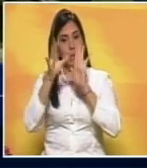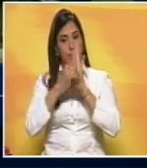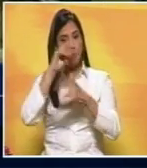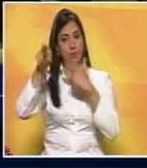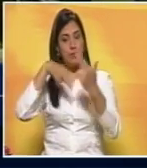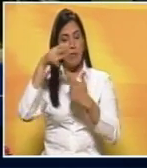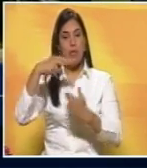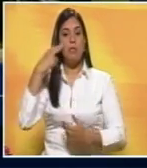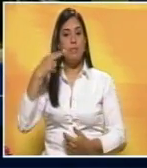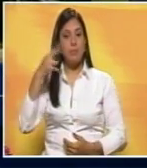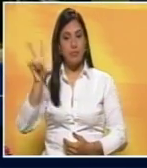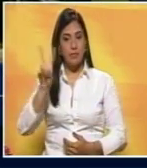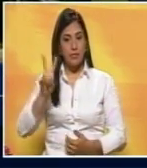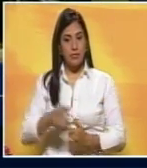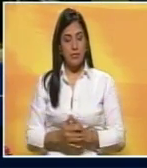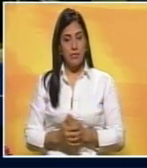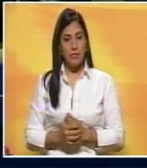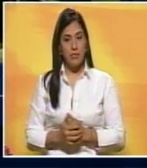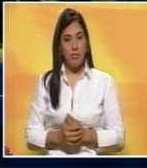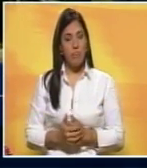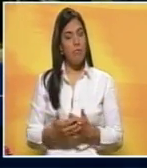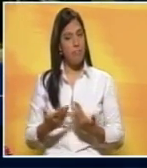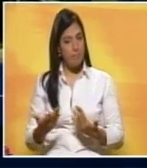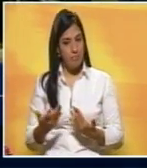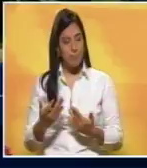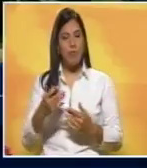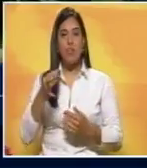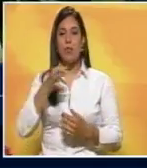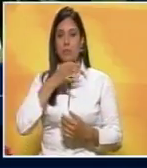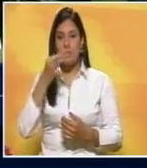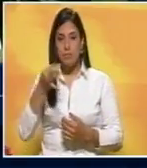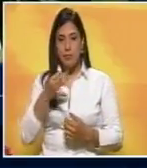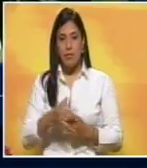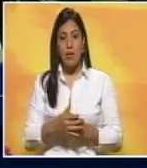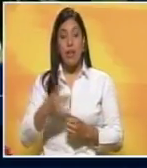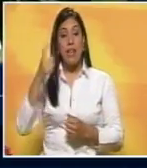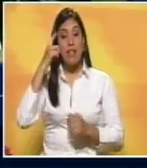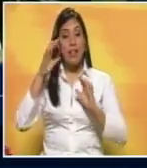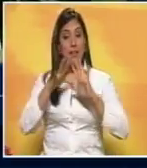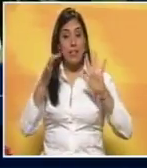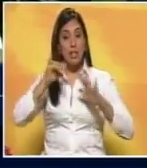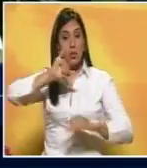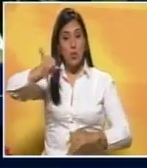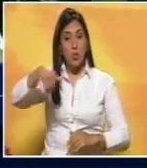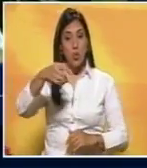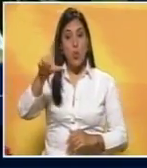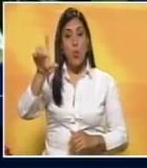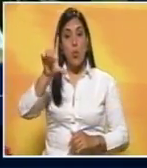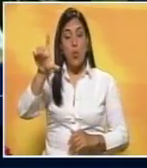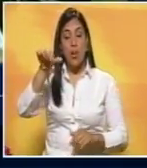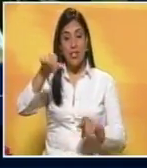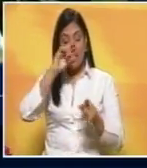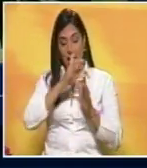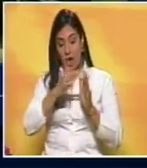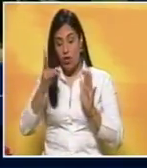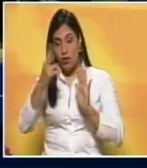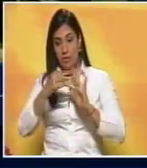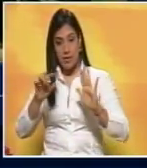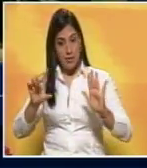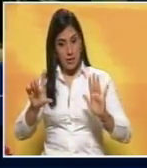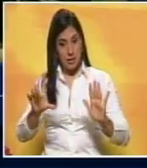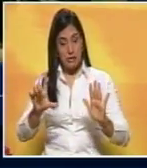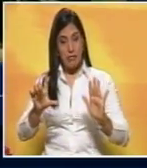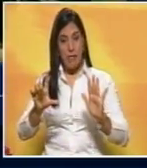de la República Bolivariana de Venezuela. Verbigracia. El día 16 de julio de este año